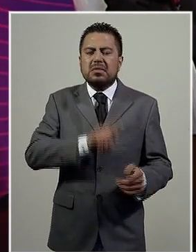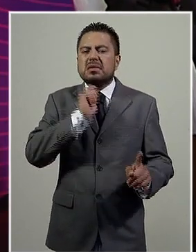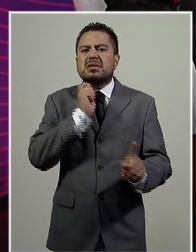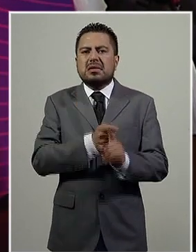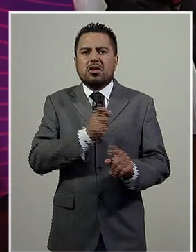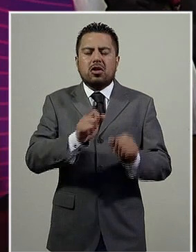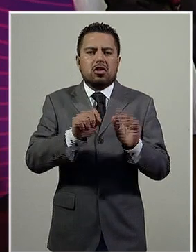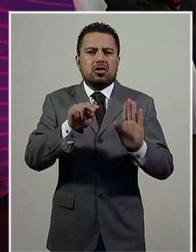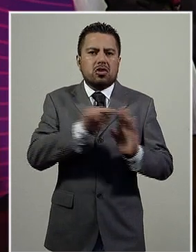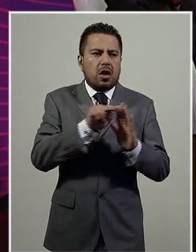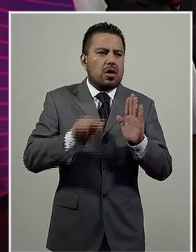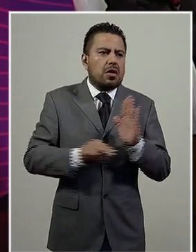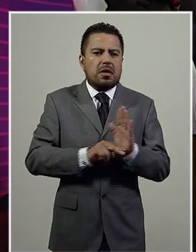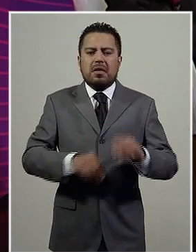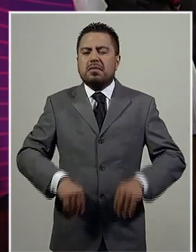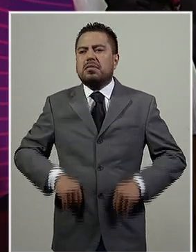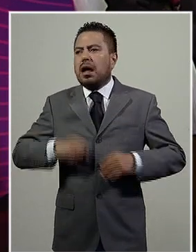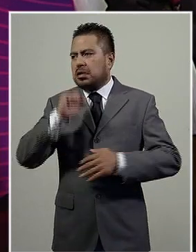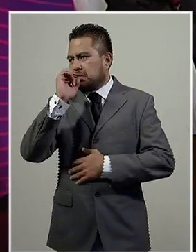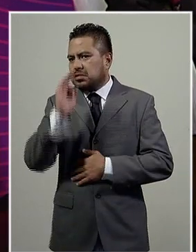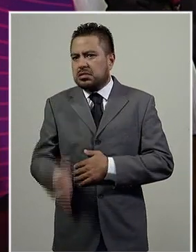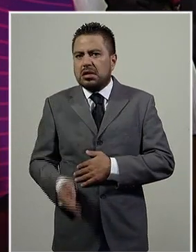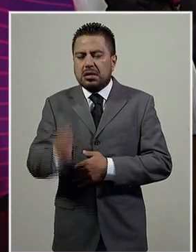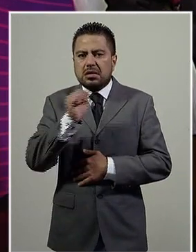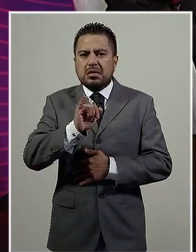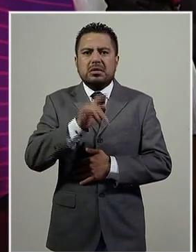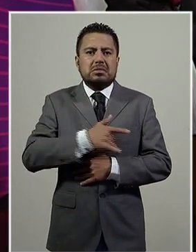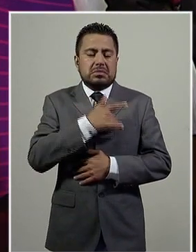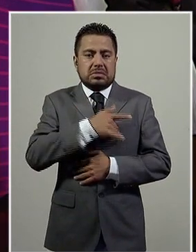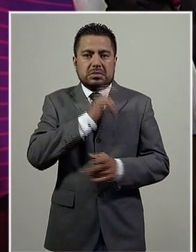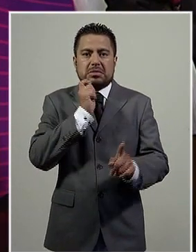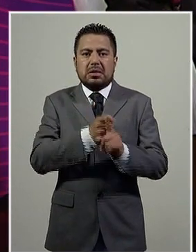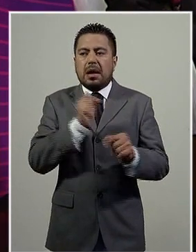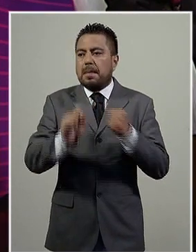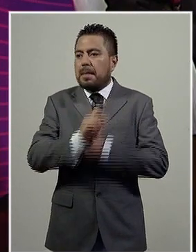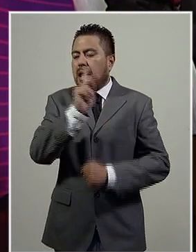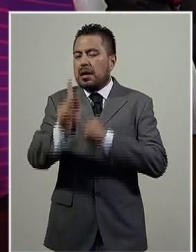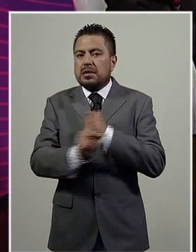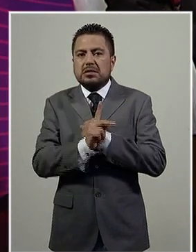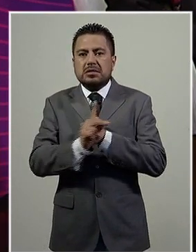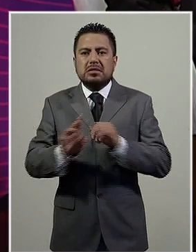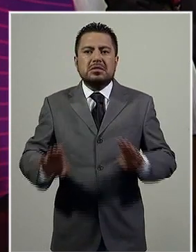digamos, normativo y bien aceptado, pues pareciera que somos un país